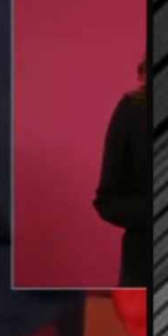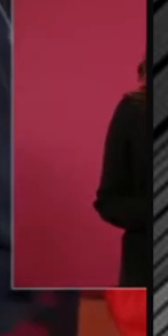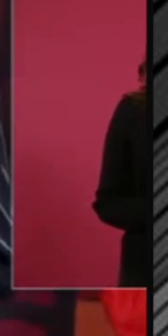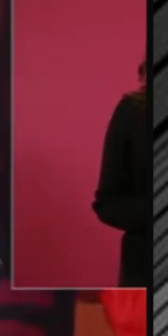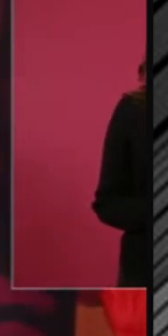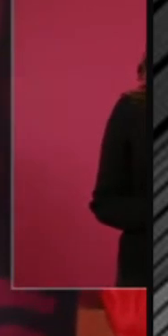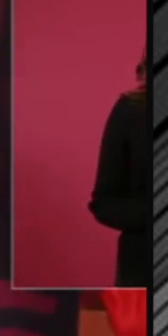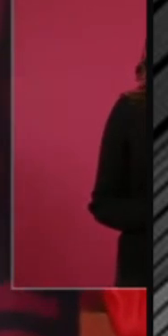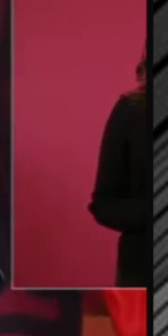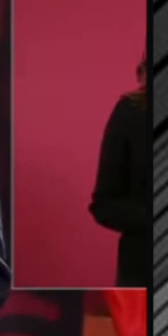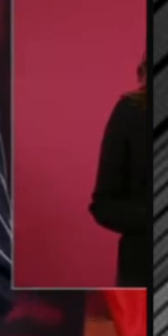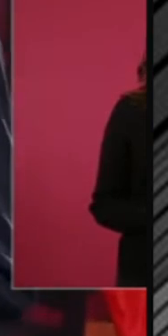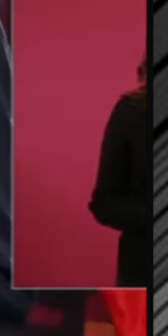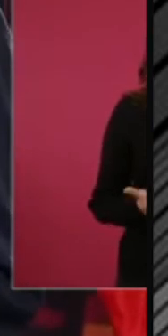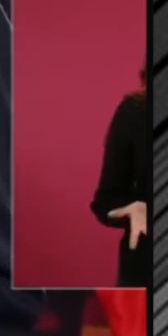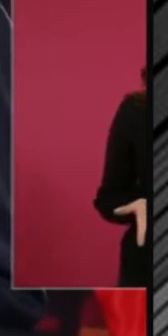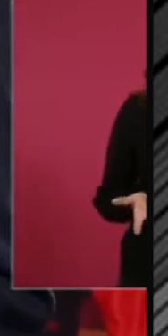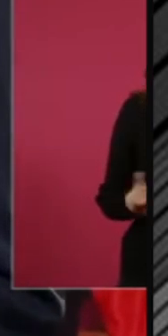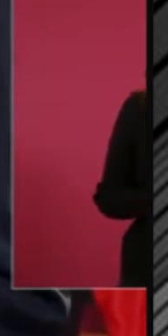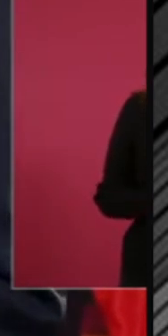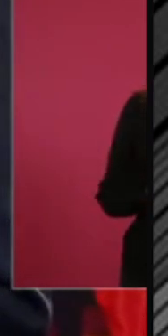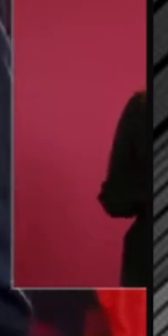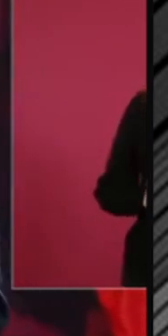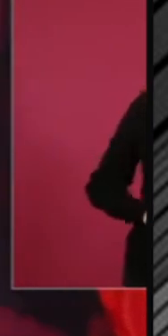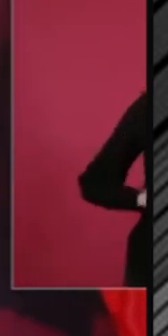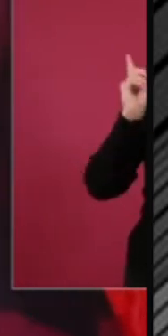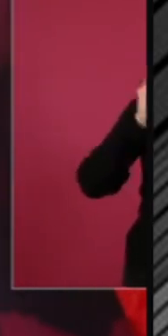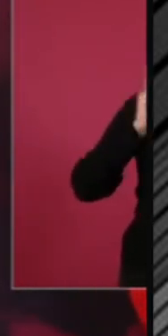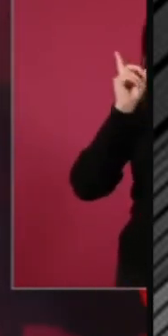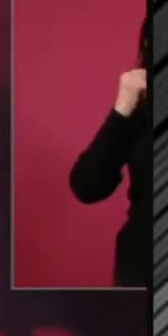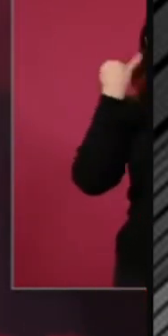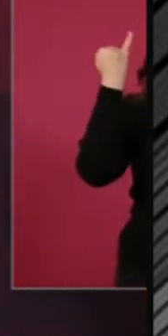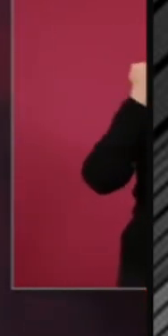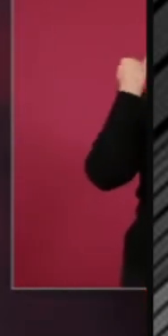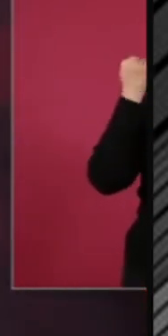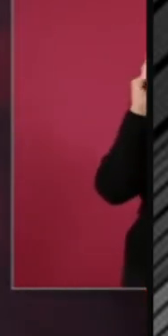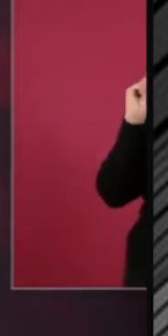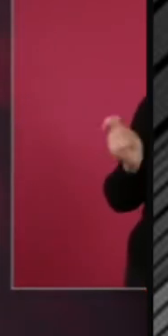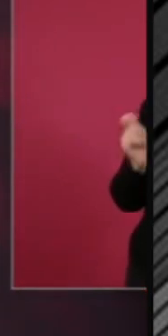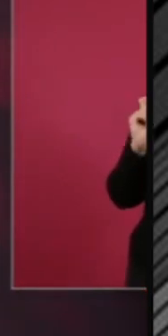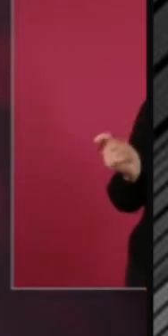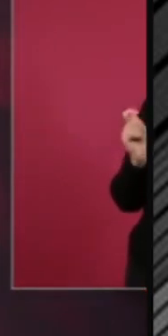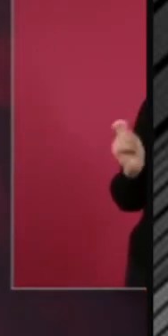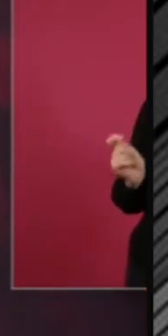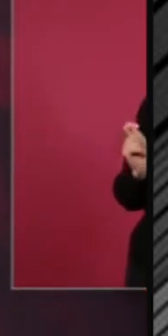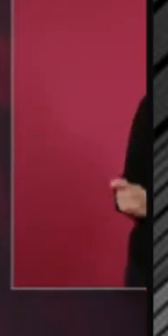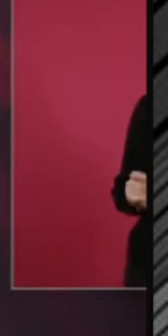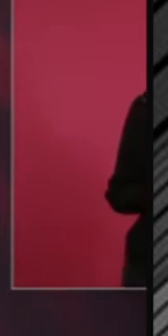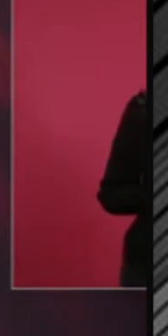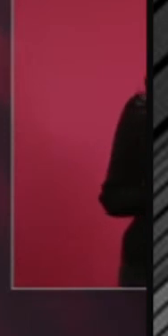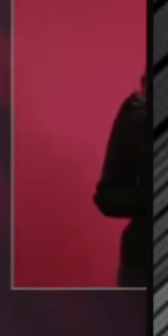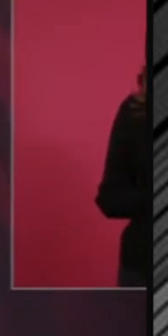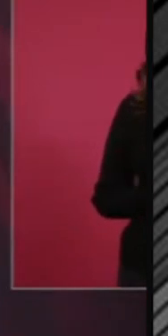habían asesinado a su propio candidato, a Colosio. Pues vamos a escuchar qué es lo que